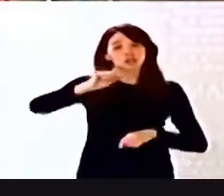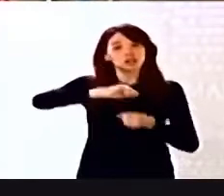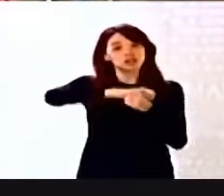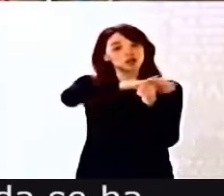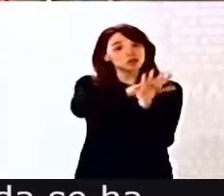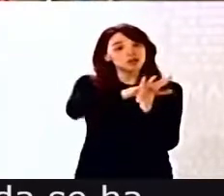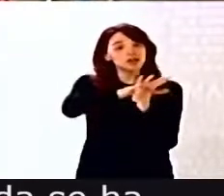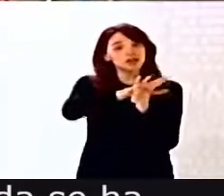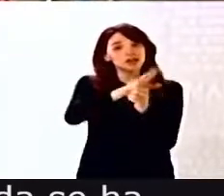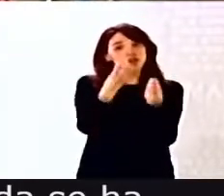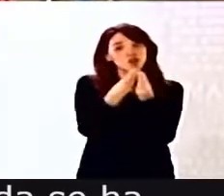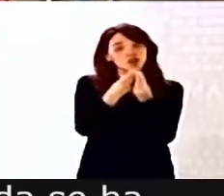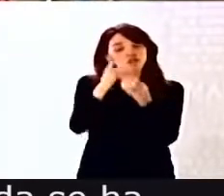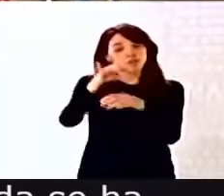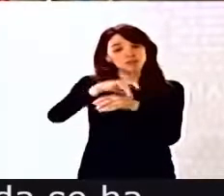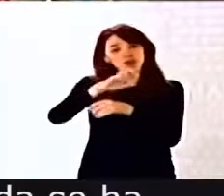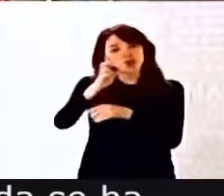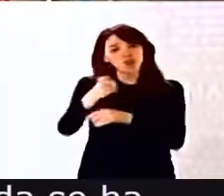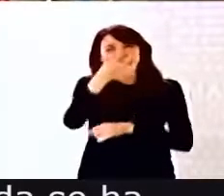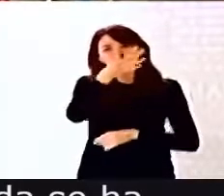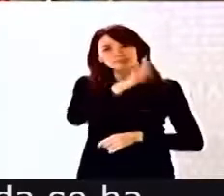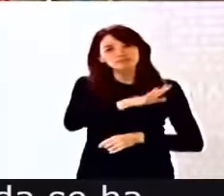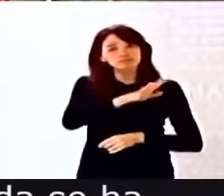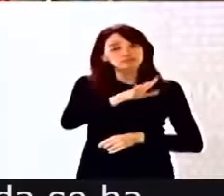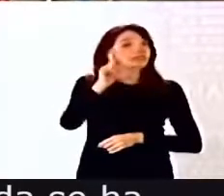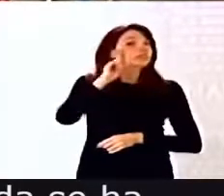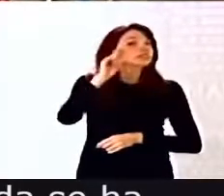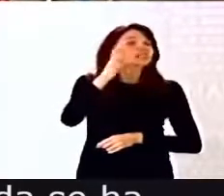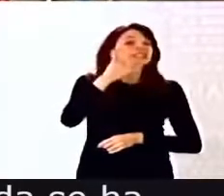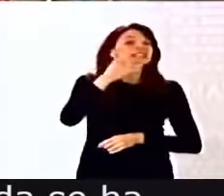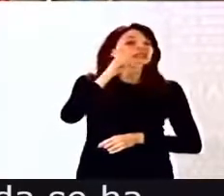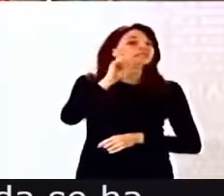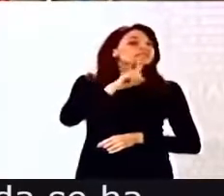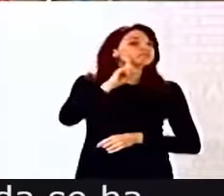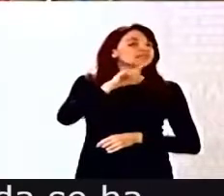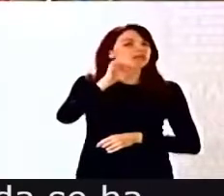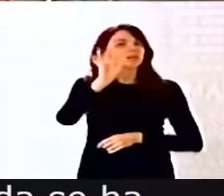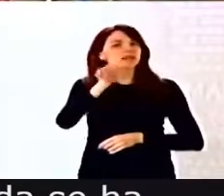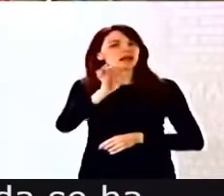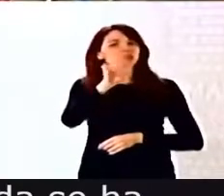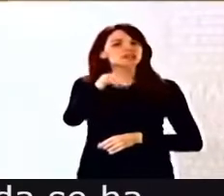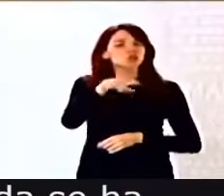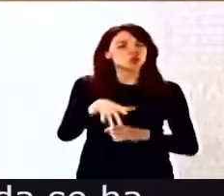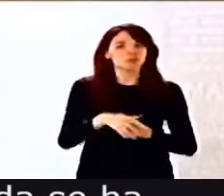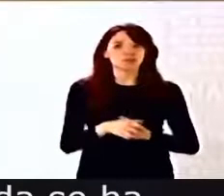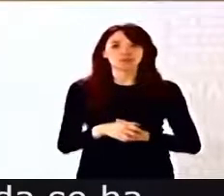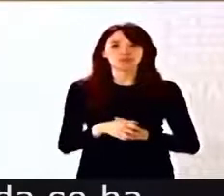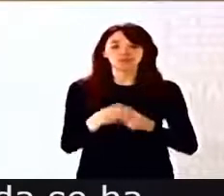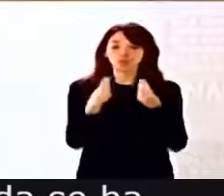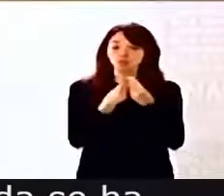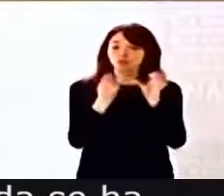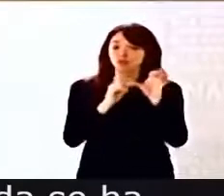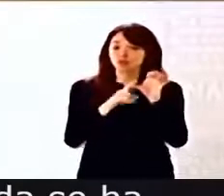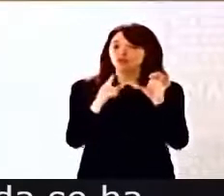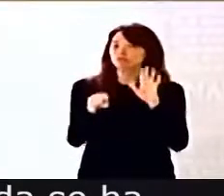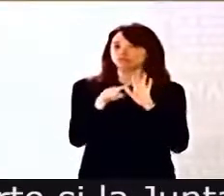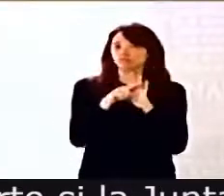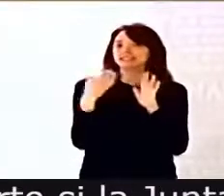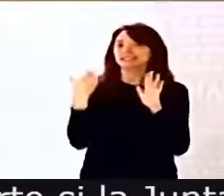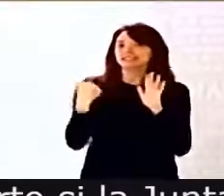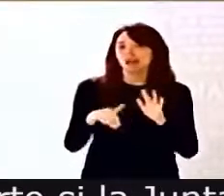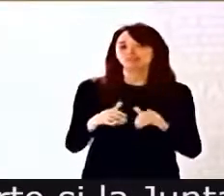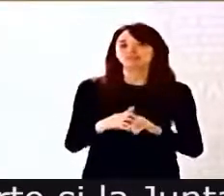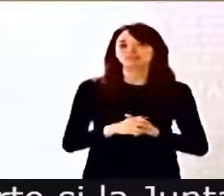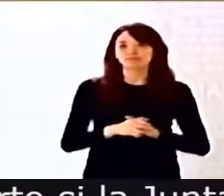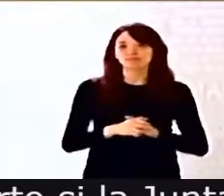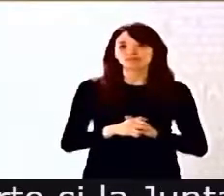de enfermedades. No sé si eso es cierto, si la Junta va a tomar algún tipo de medida. La Junta ya ha adoptado una medida con respecto a una